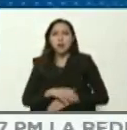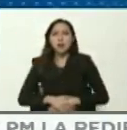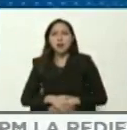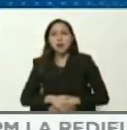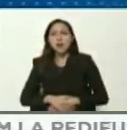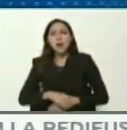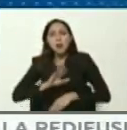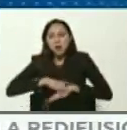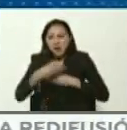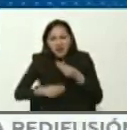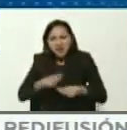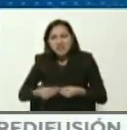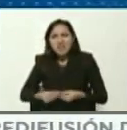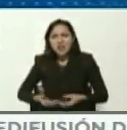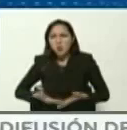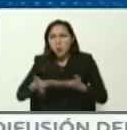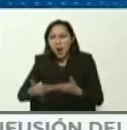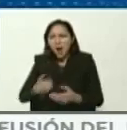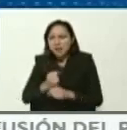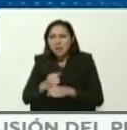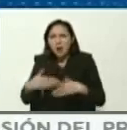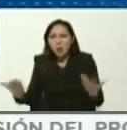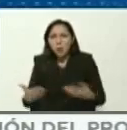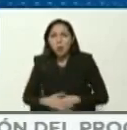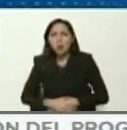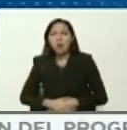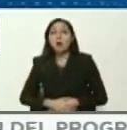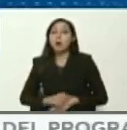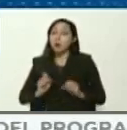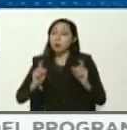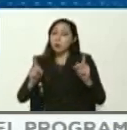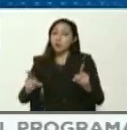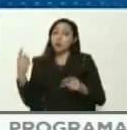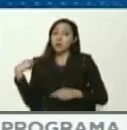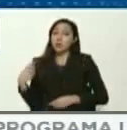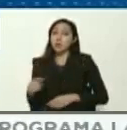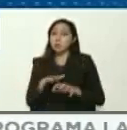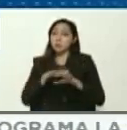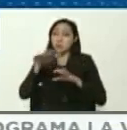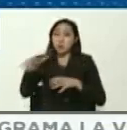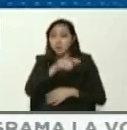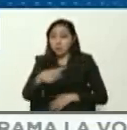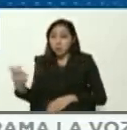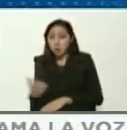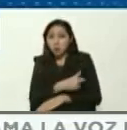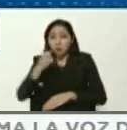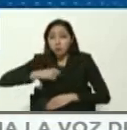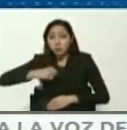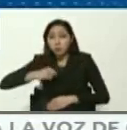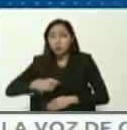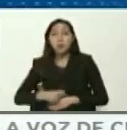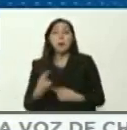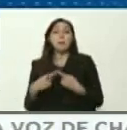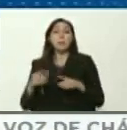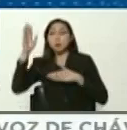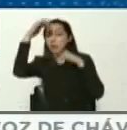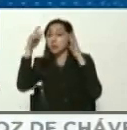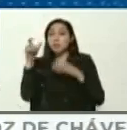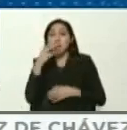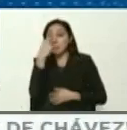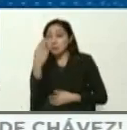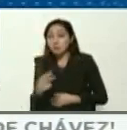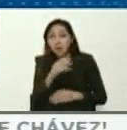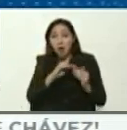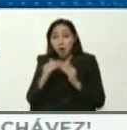¿Qué hicieron? ¿Qué dejaron? Ellos tuvieron la oportunidad por el voto popular de gobernar y no atendían al pueblo, no visitaban a